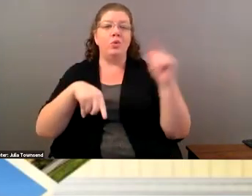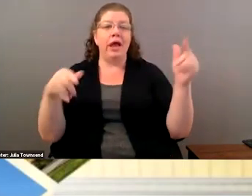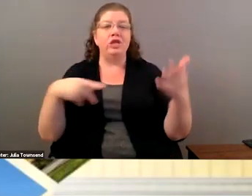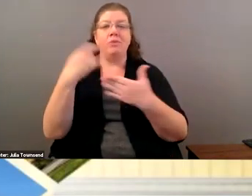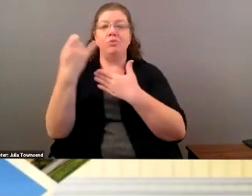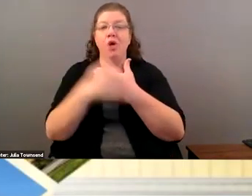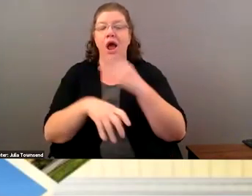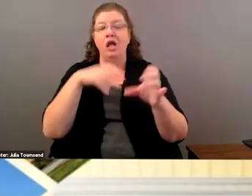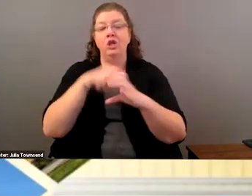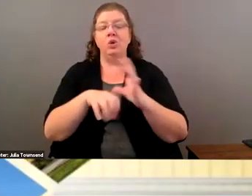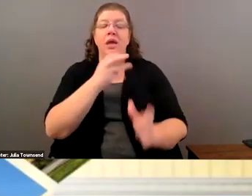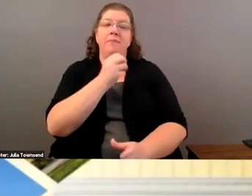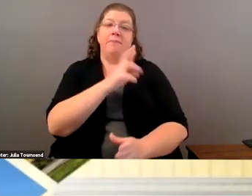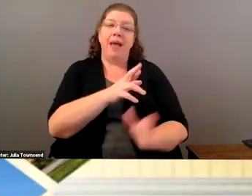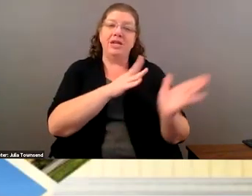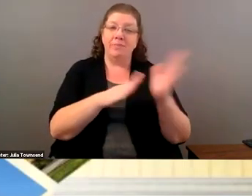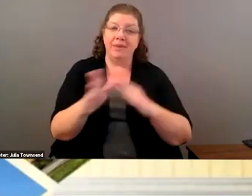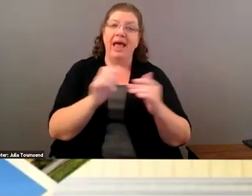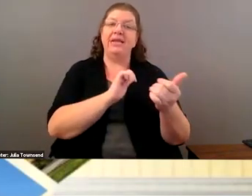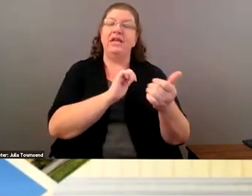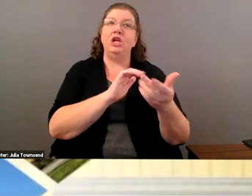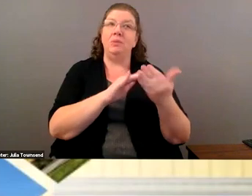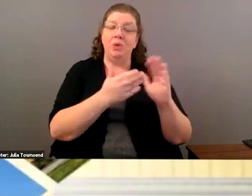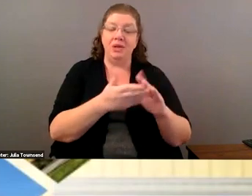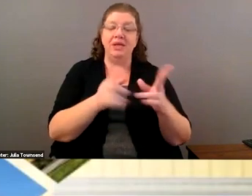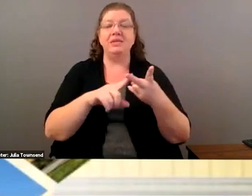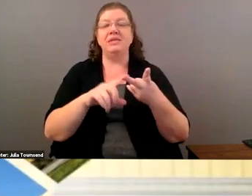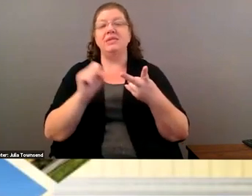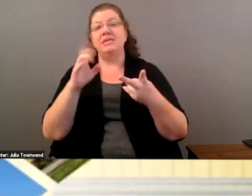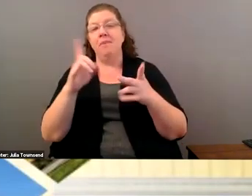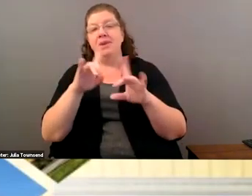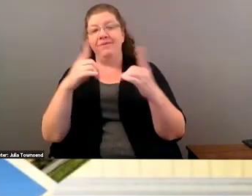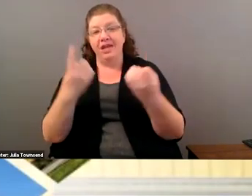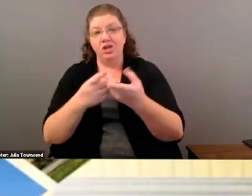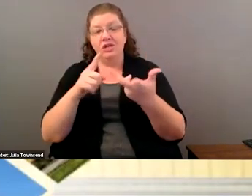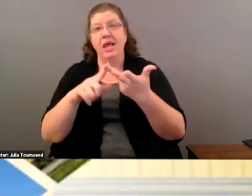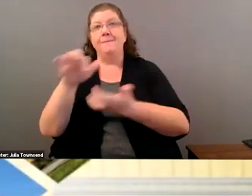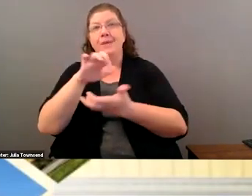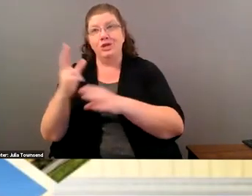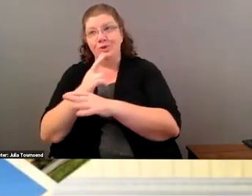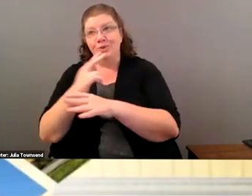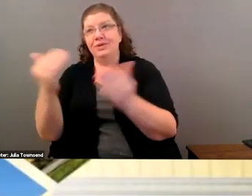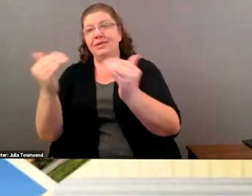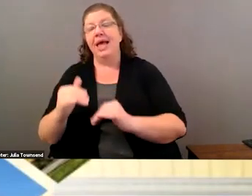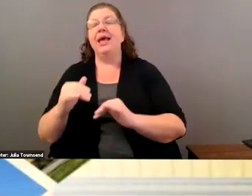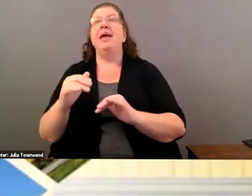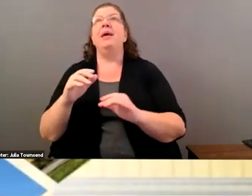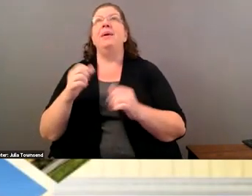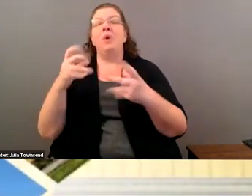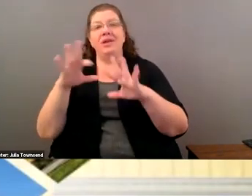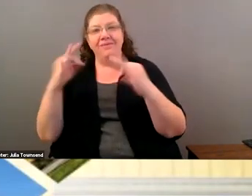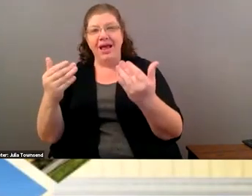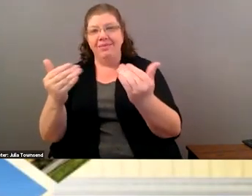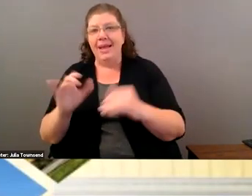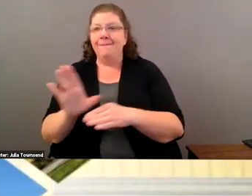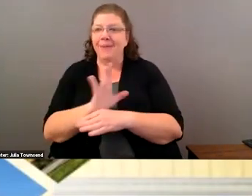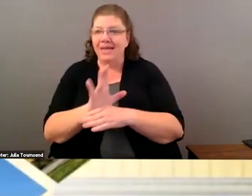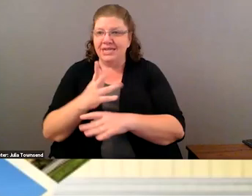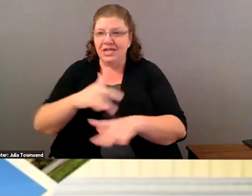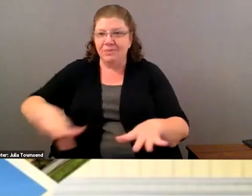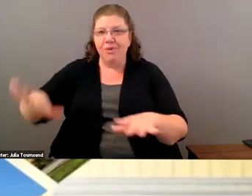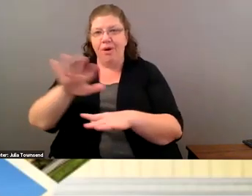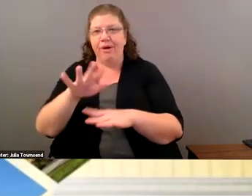incluyendo planes maestros subdivisiones uso mixto y propiedades para varias familias